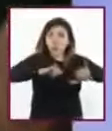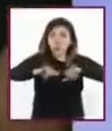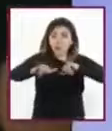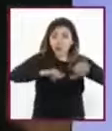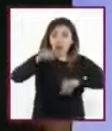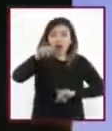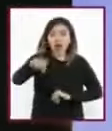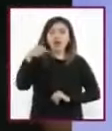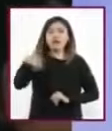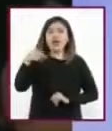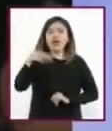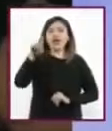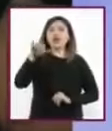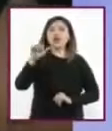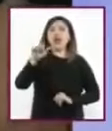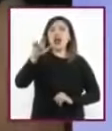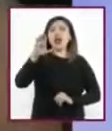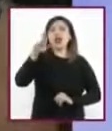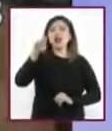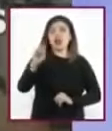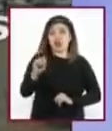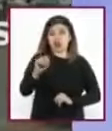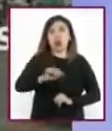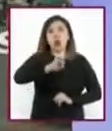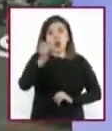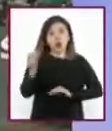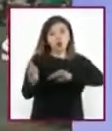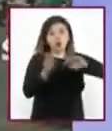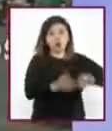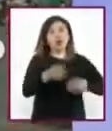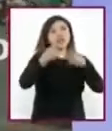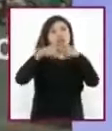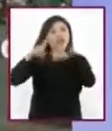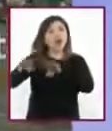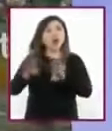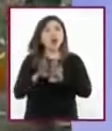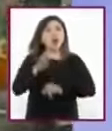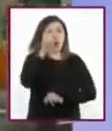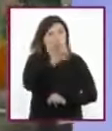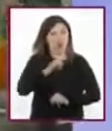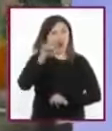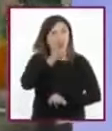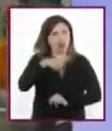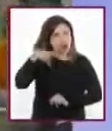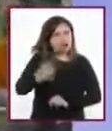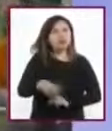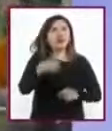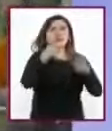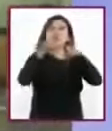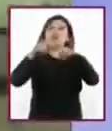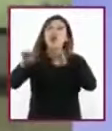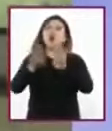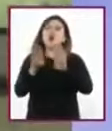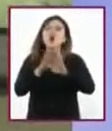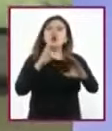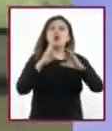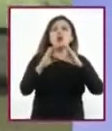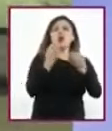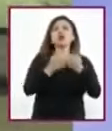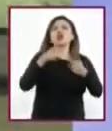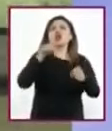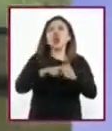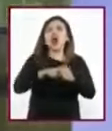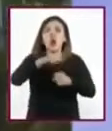se les llama dialectos. Por otro lado, a las variedades de una lengua propias de diferentes ámbitos sociales de